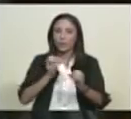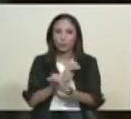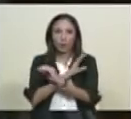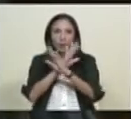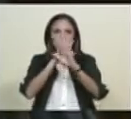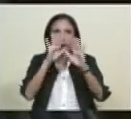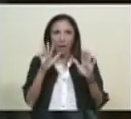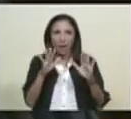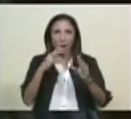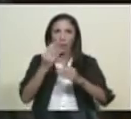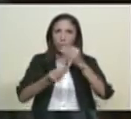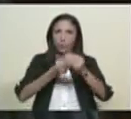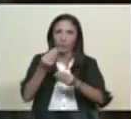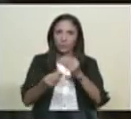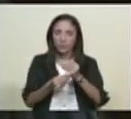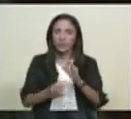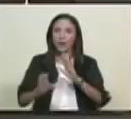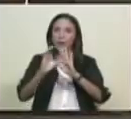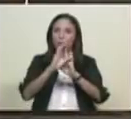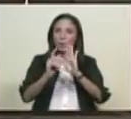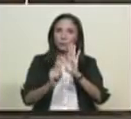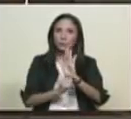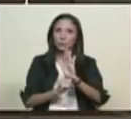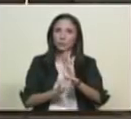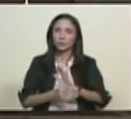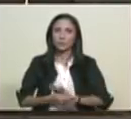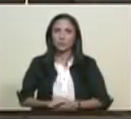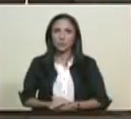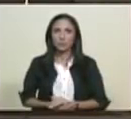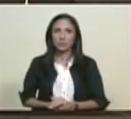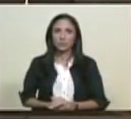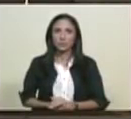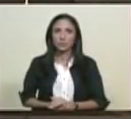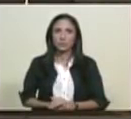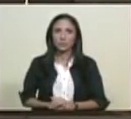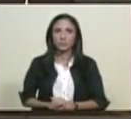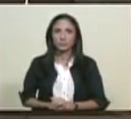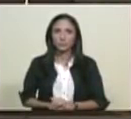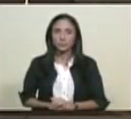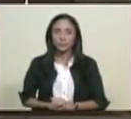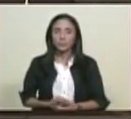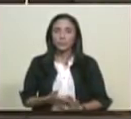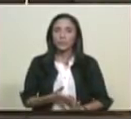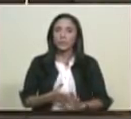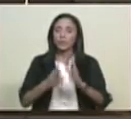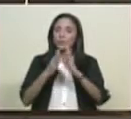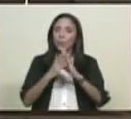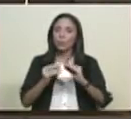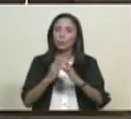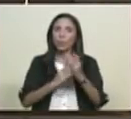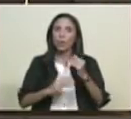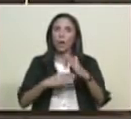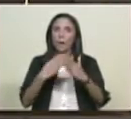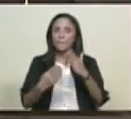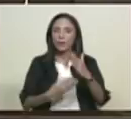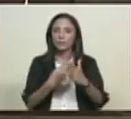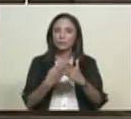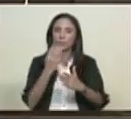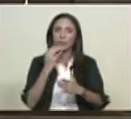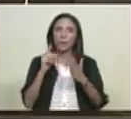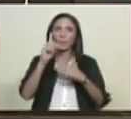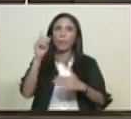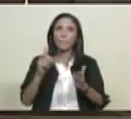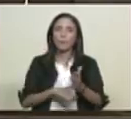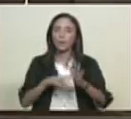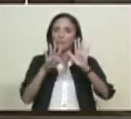la elaboración de una Carta Magna que tenga como base la Carta Magna del 99 y que sea